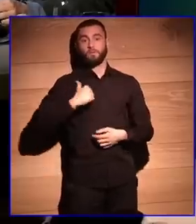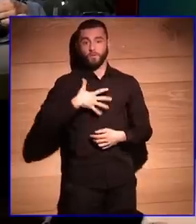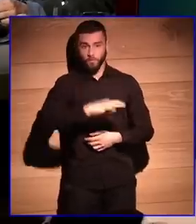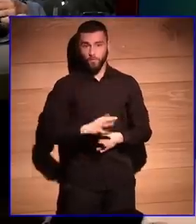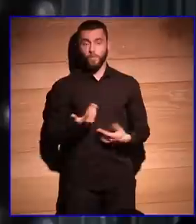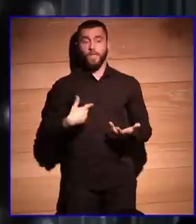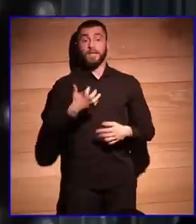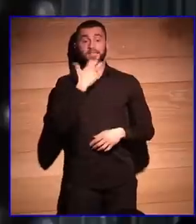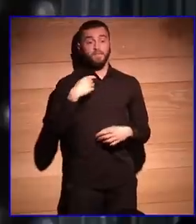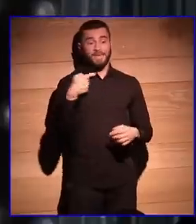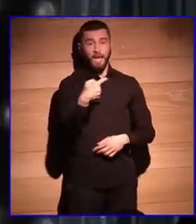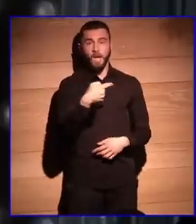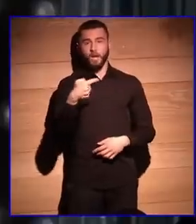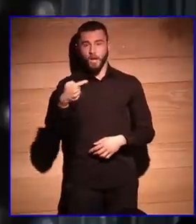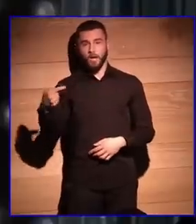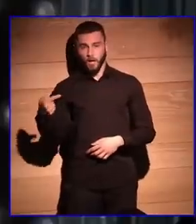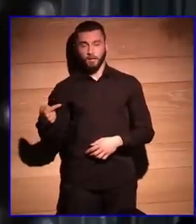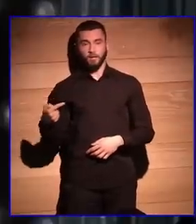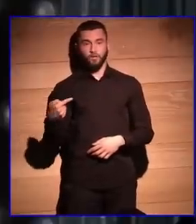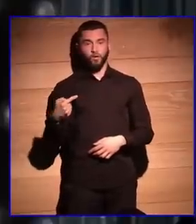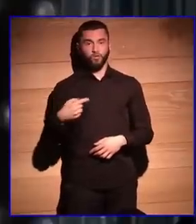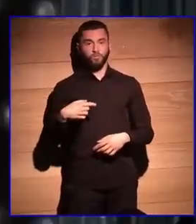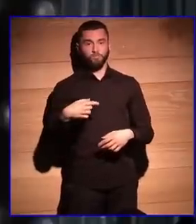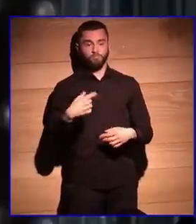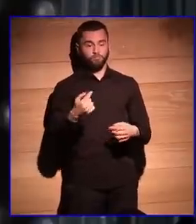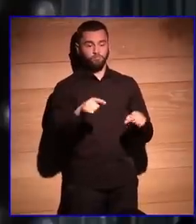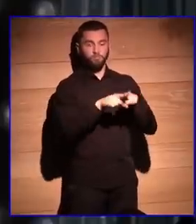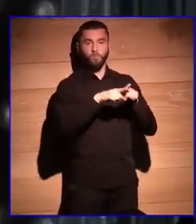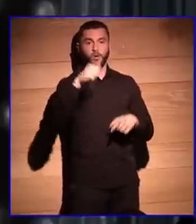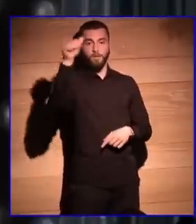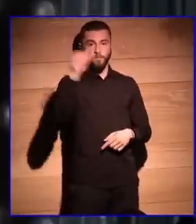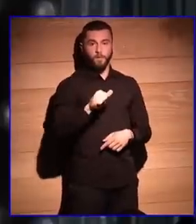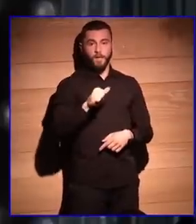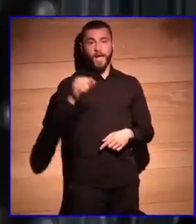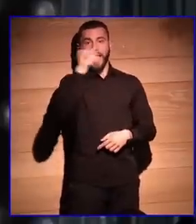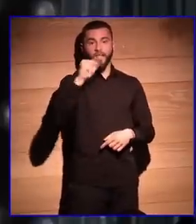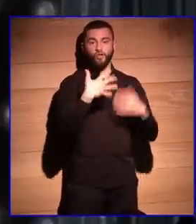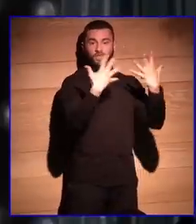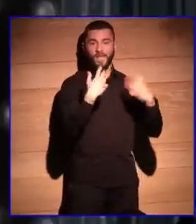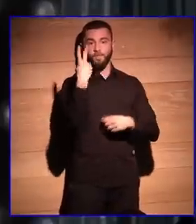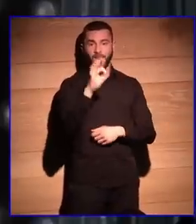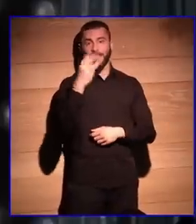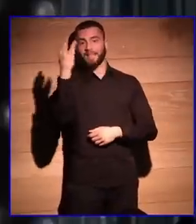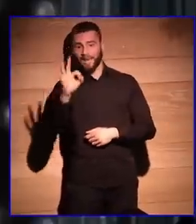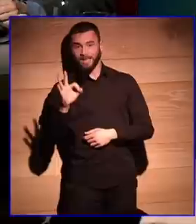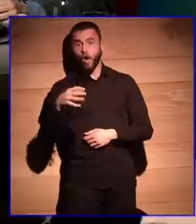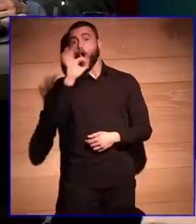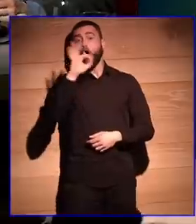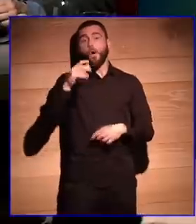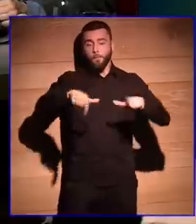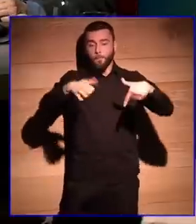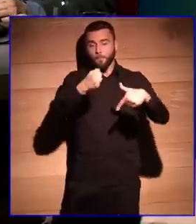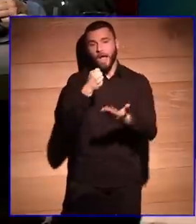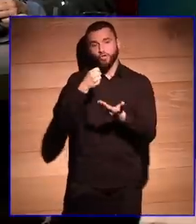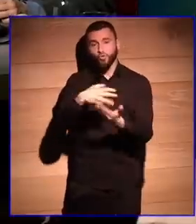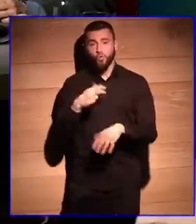negativas, entonces lo que estás construyendo es una de esas caricaturas de las películas de los años 10, 20 y 30. Que le baje la basura a la vecina. En la cual, bueno,